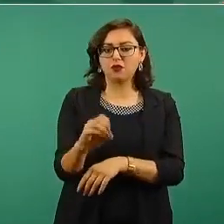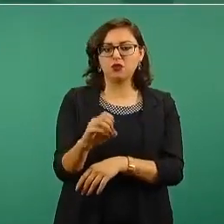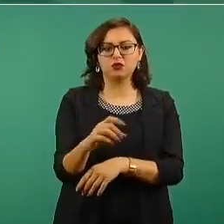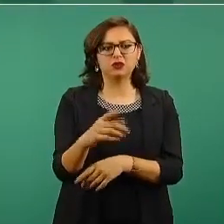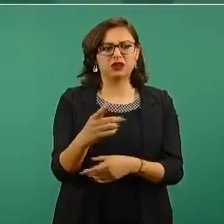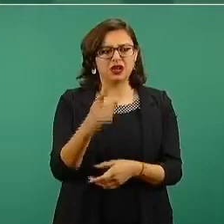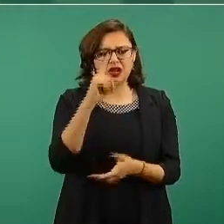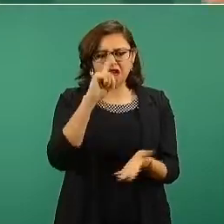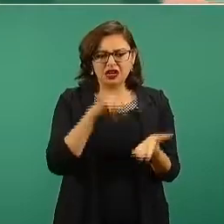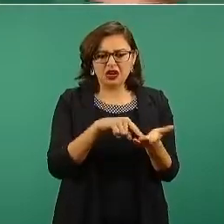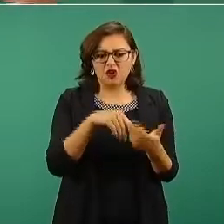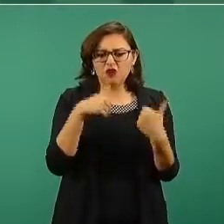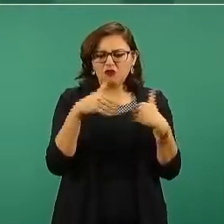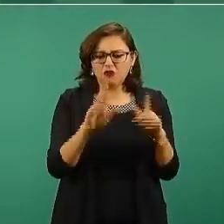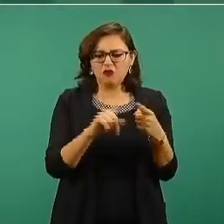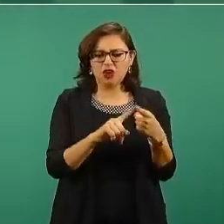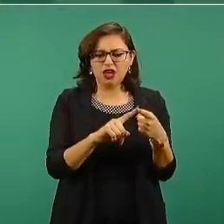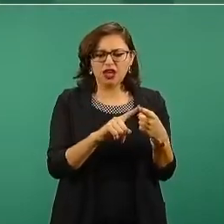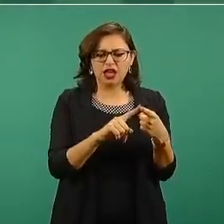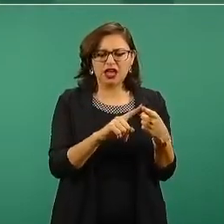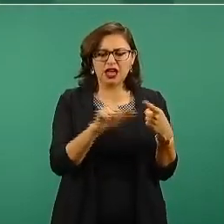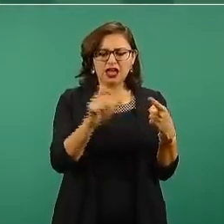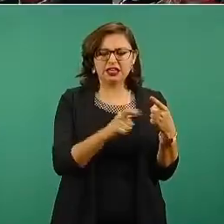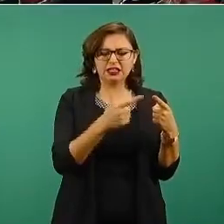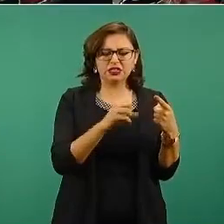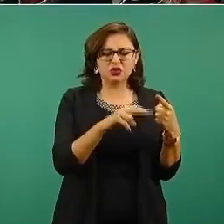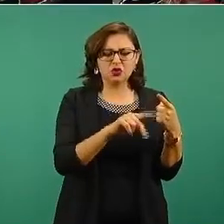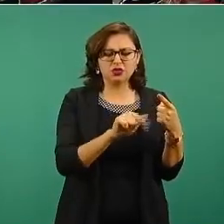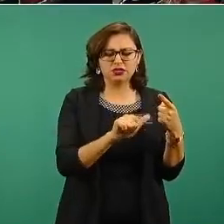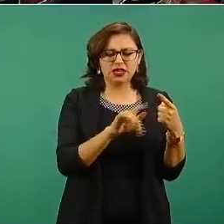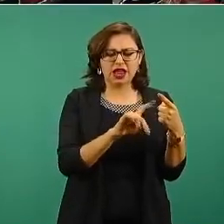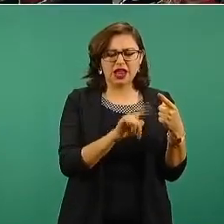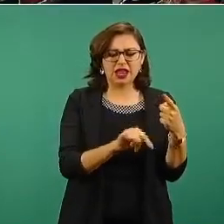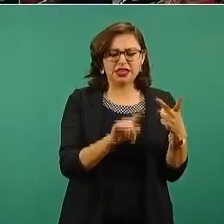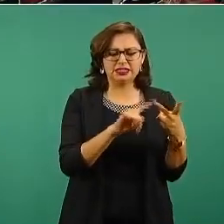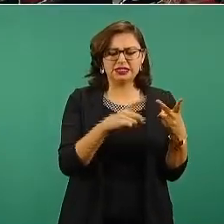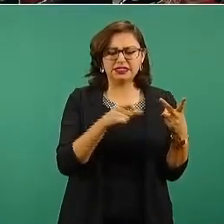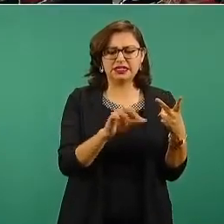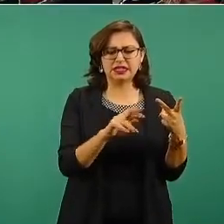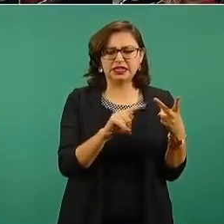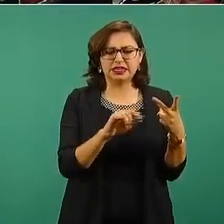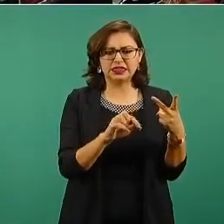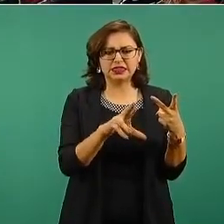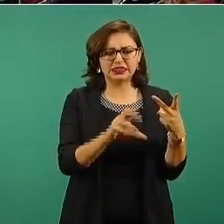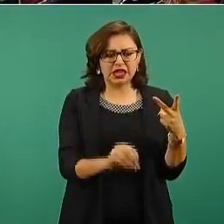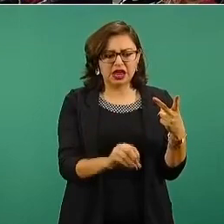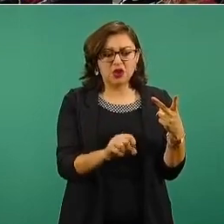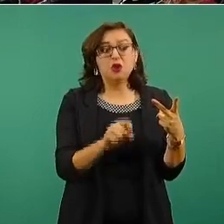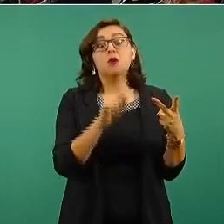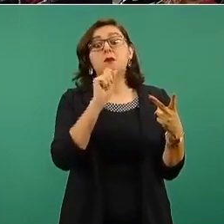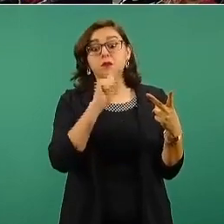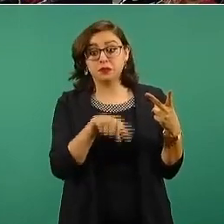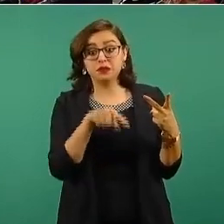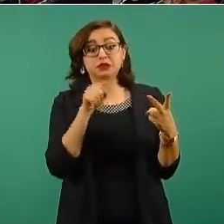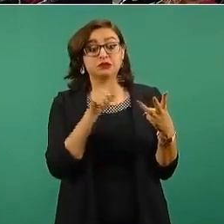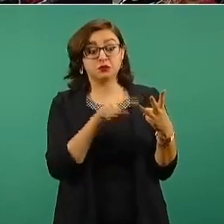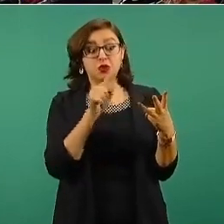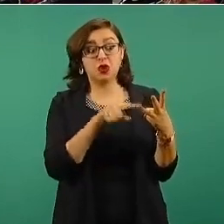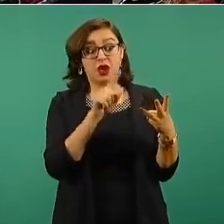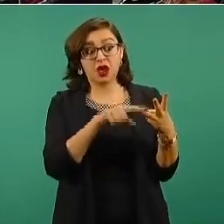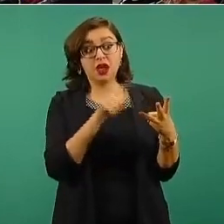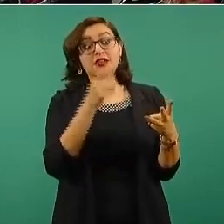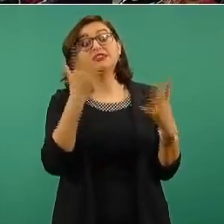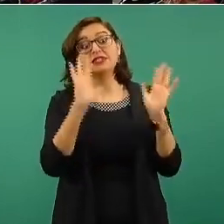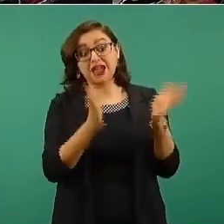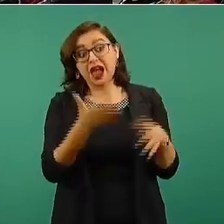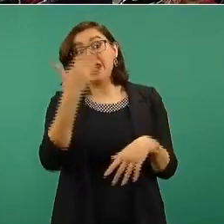creo que Claudio X González con Quintero. Por cierto, es muy amigo el corresponsal del New York Times, de